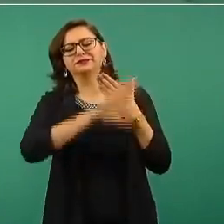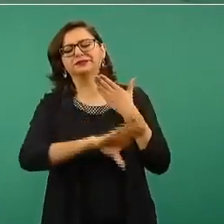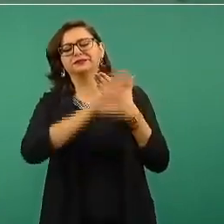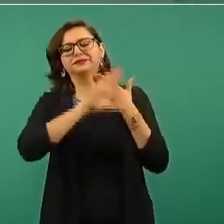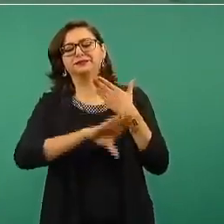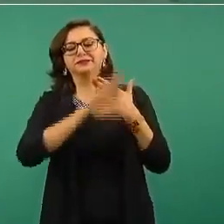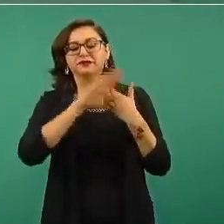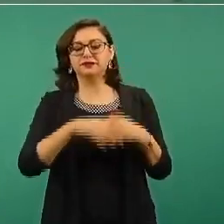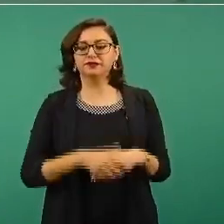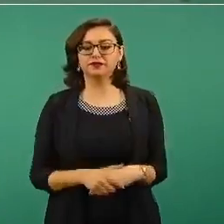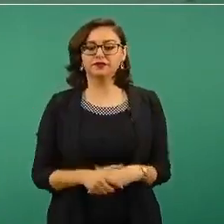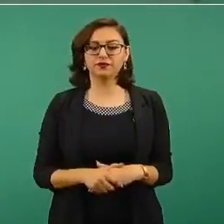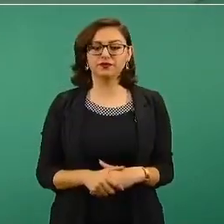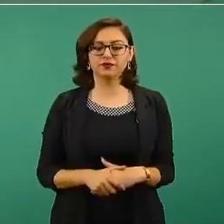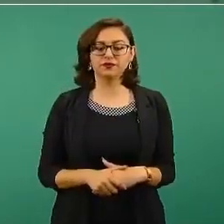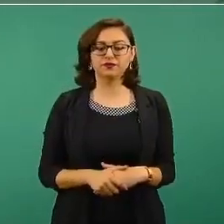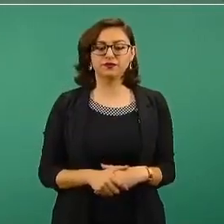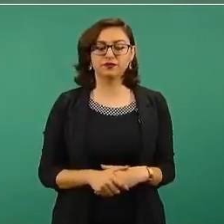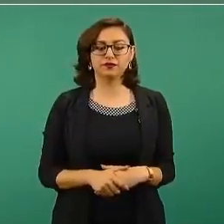Es que no nos conviene